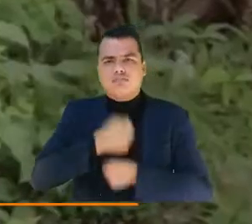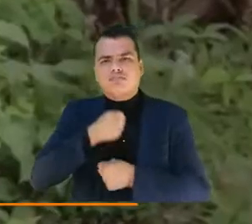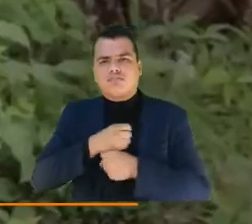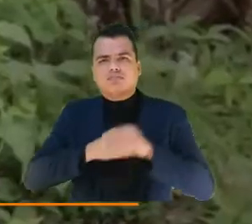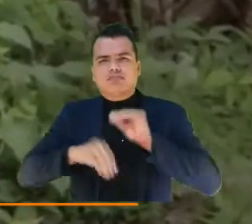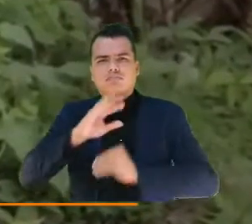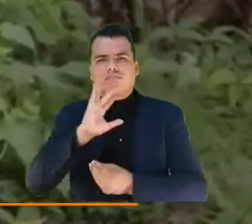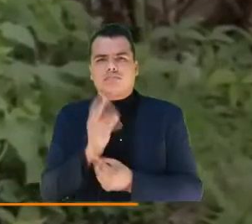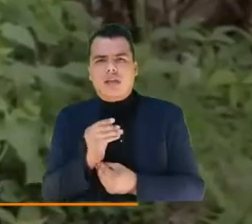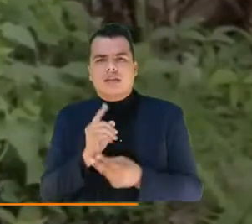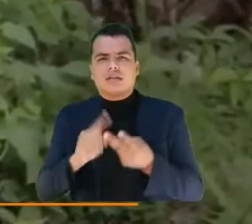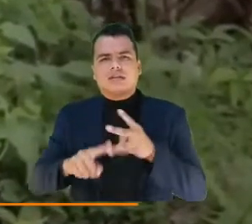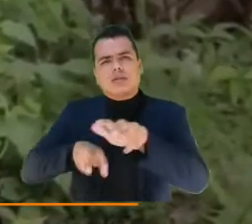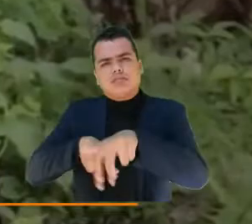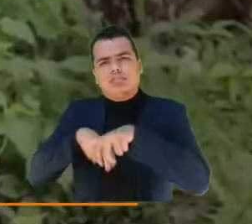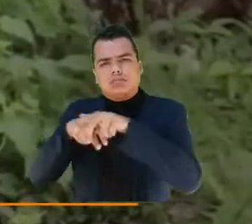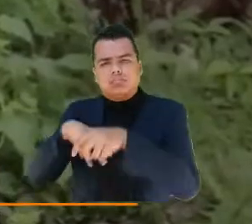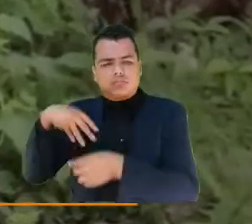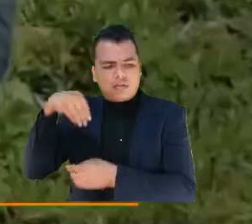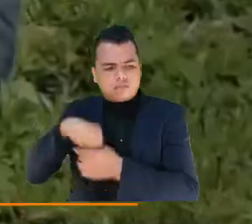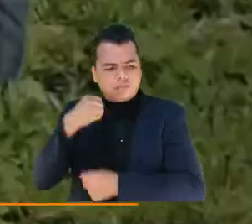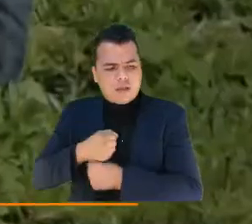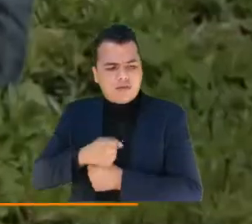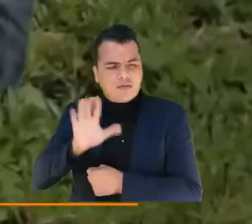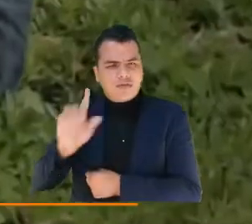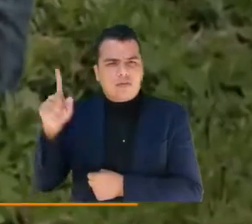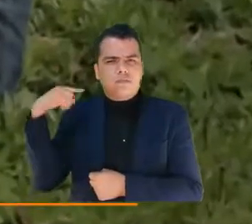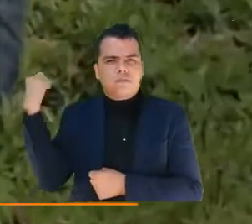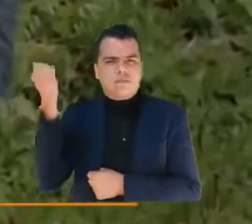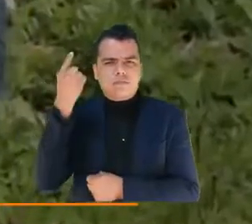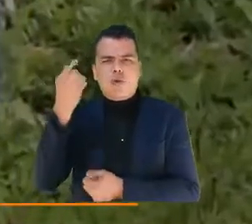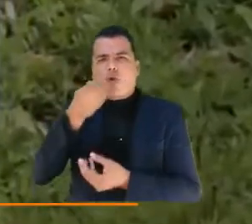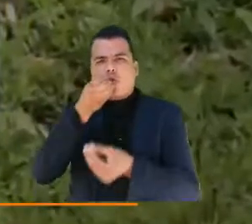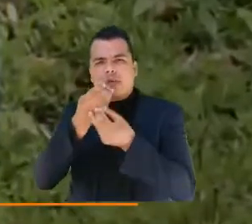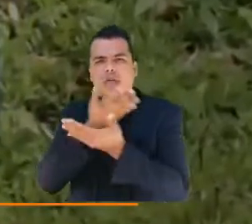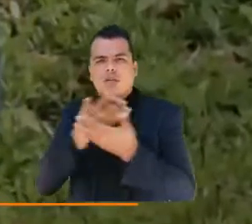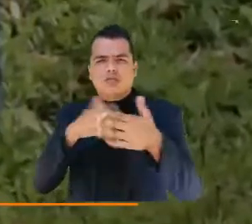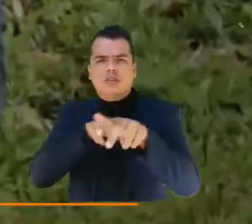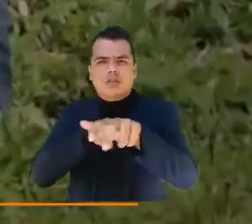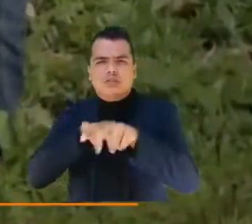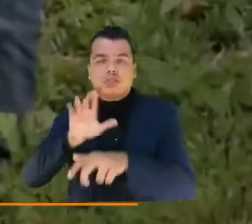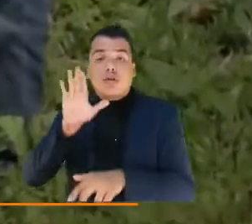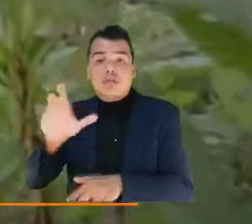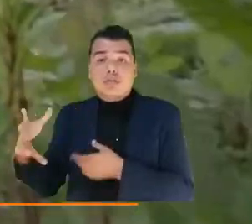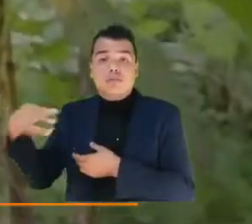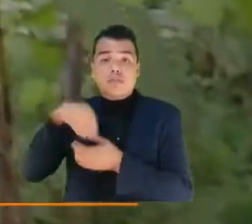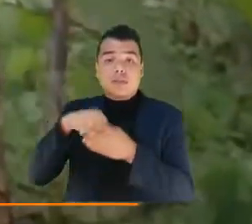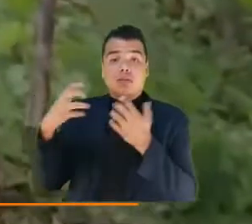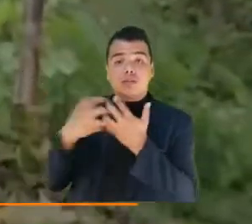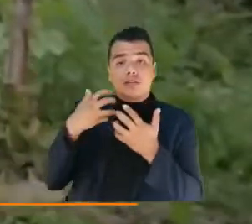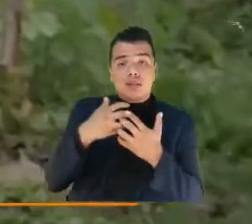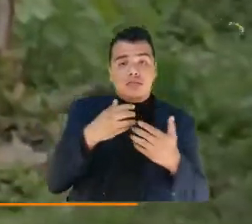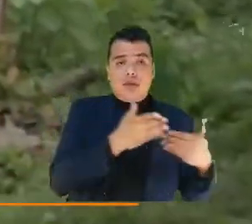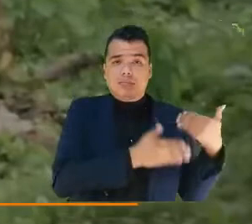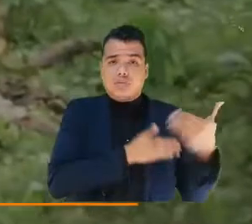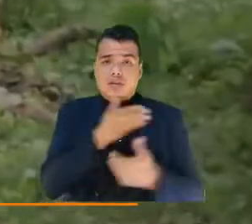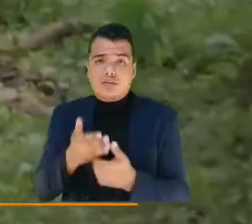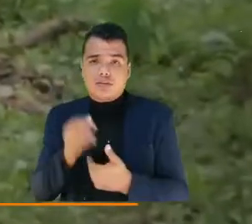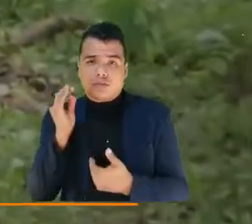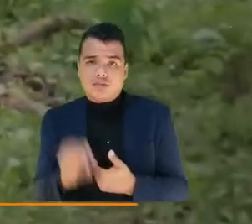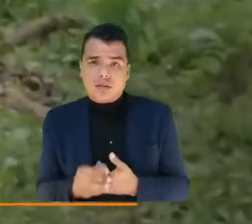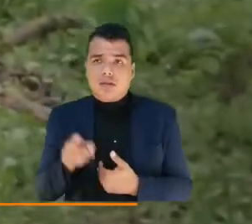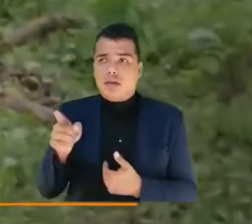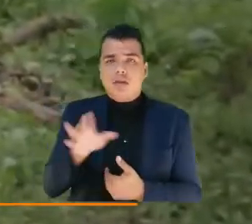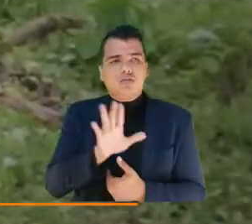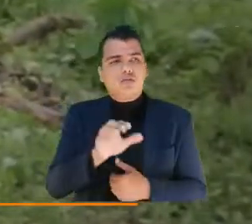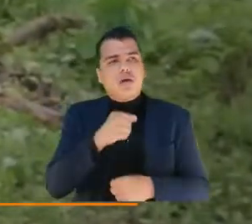la siembra, ¿sí?, de la finca tradicional, de los cultivos de pan coger, y es todo un sistema productivo que no